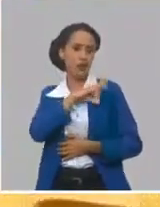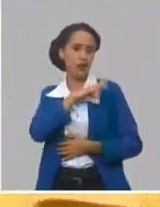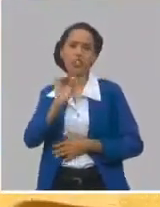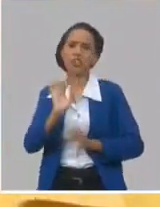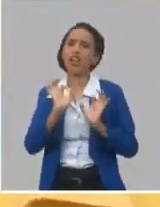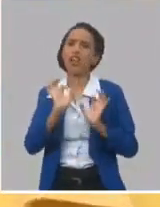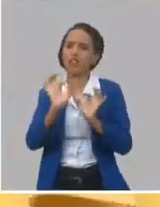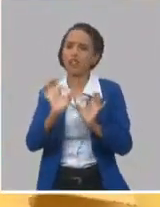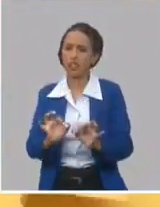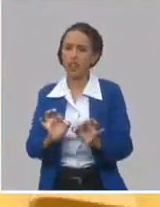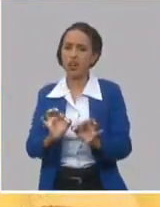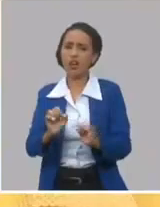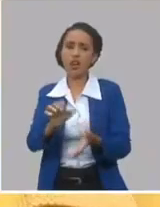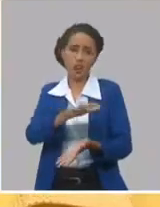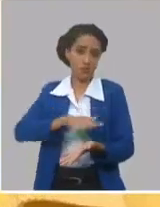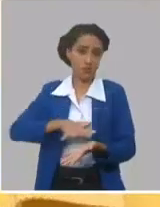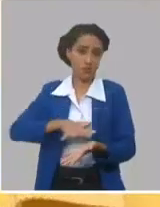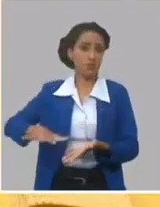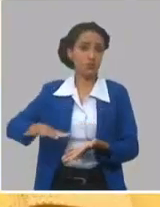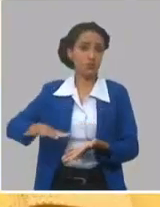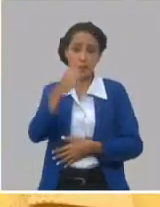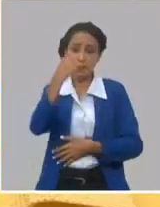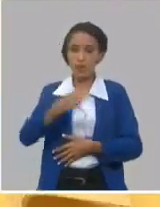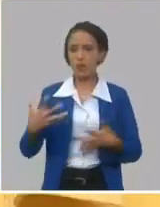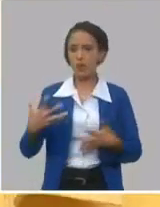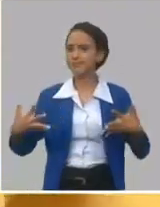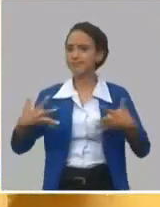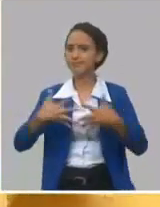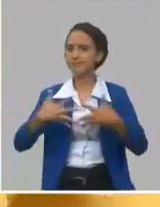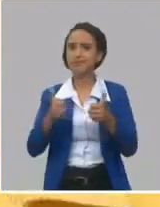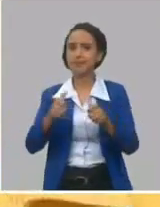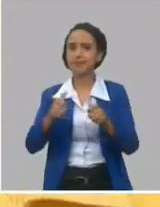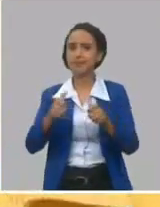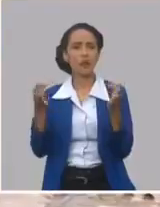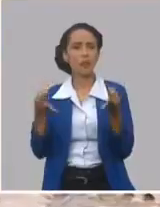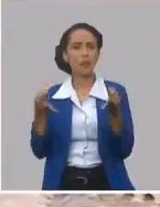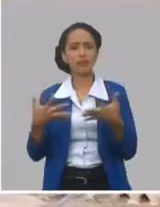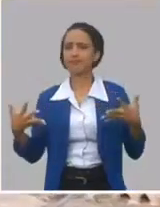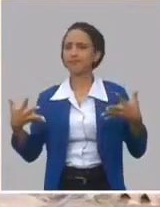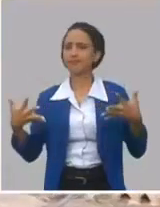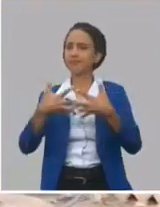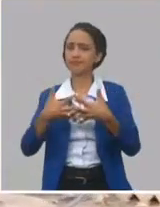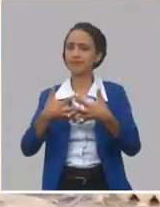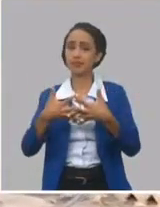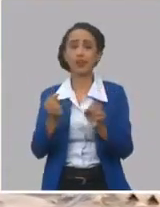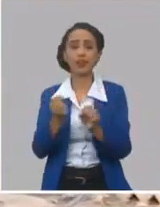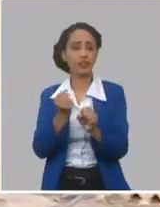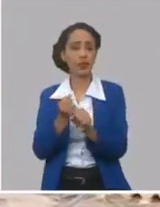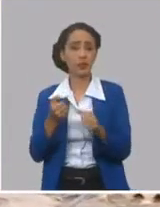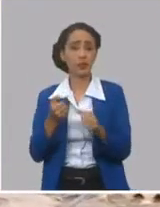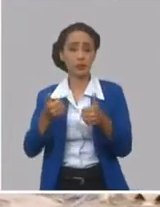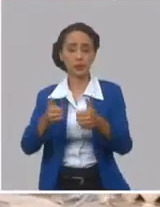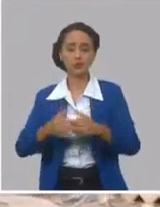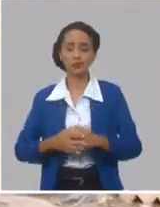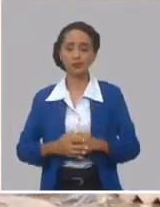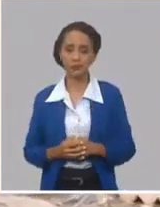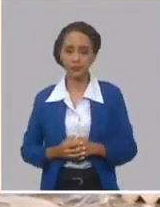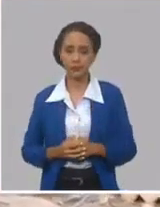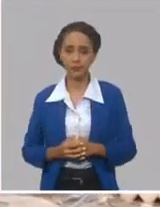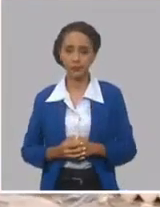ante, la sociedad, ante como persona, con la familia, en el trabajo. Si esa persona no se da a